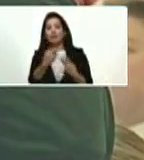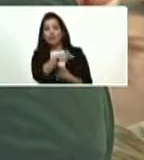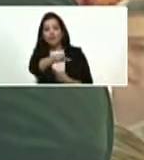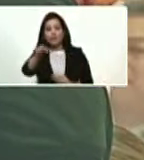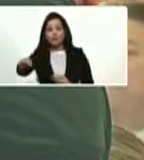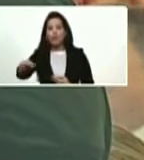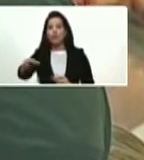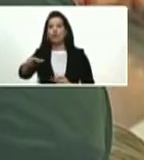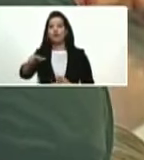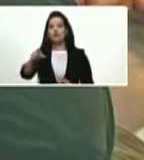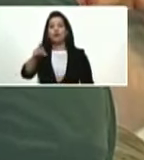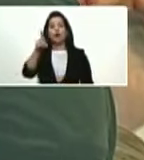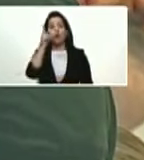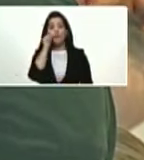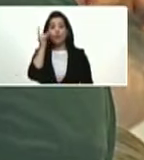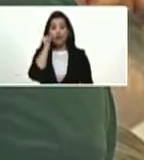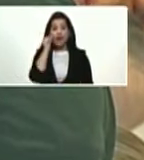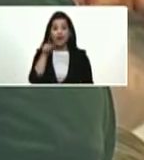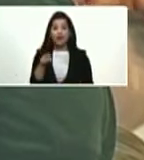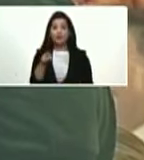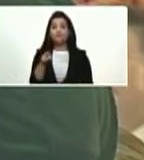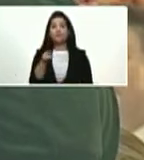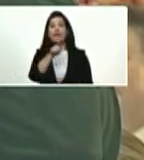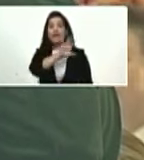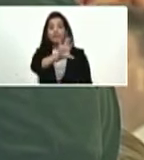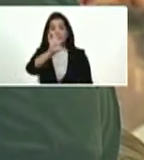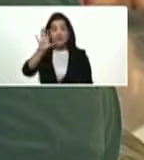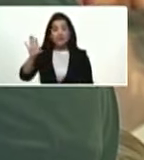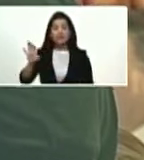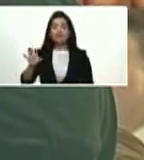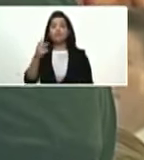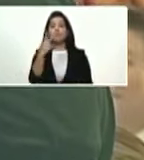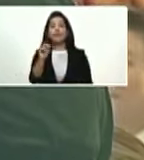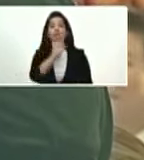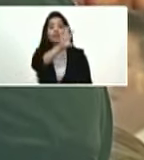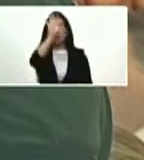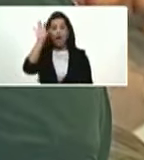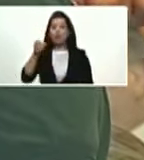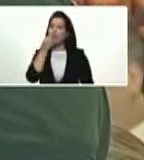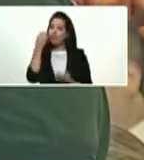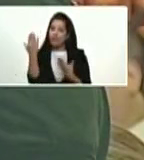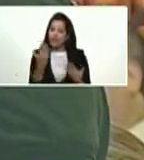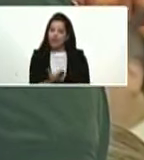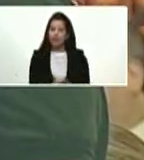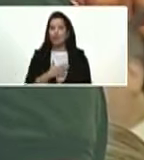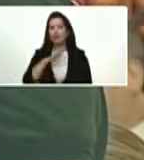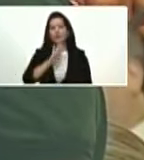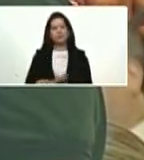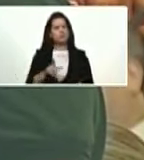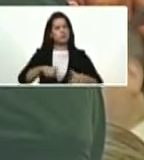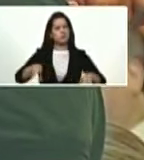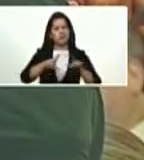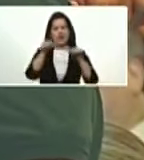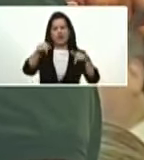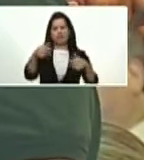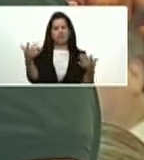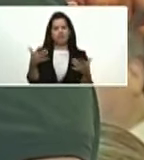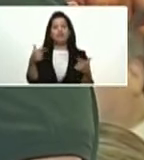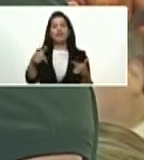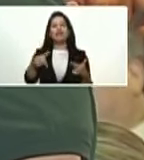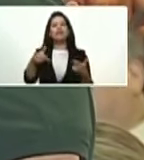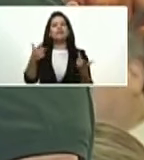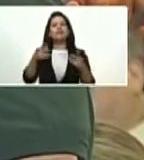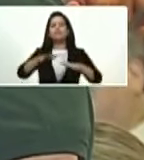Los compañeros que vinieron de 20 estados, bienvenidos. Estamos en la tierra del Sol